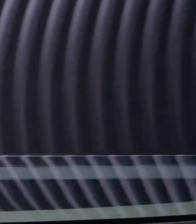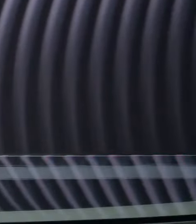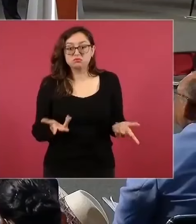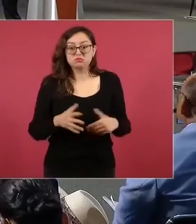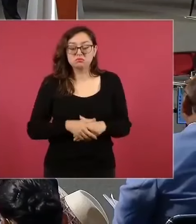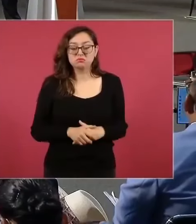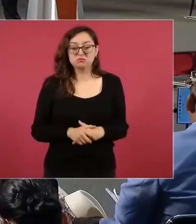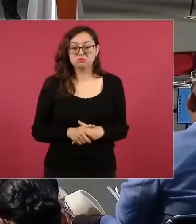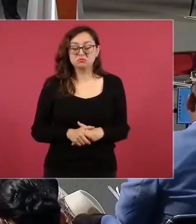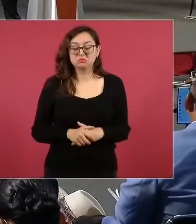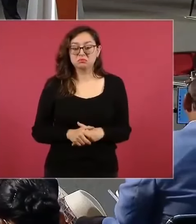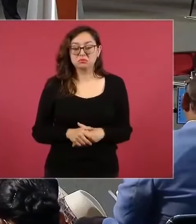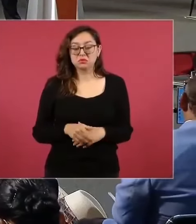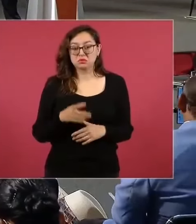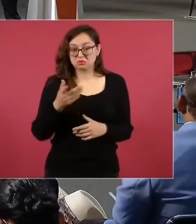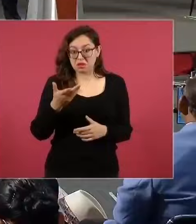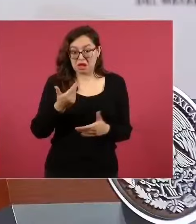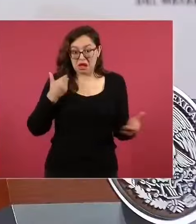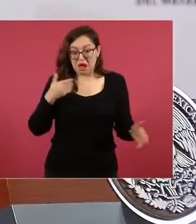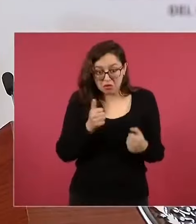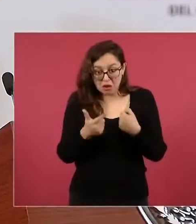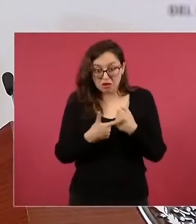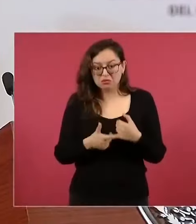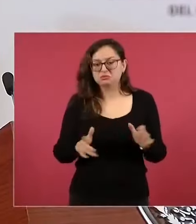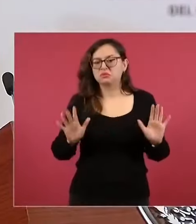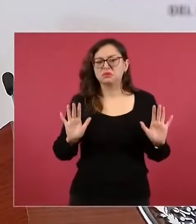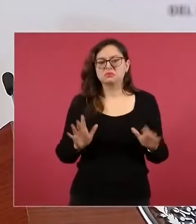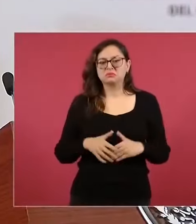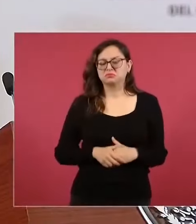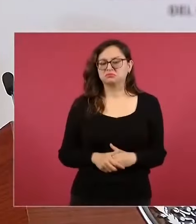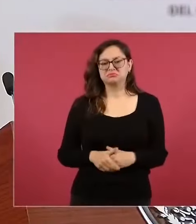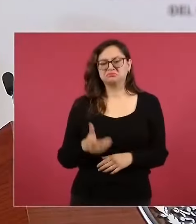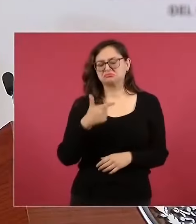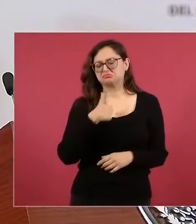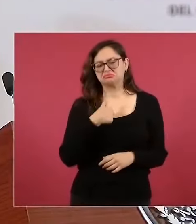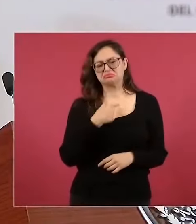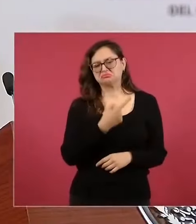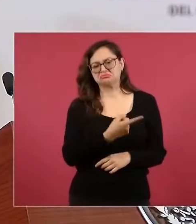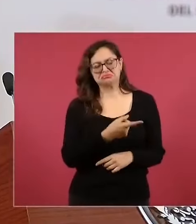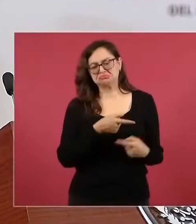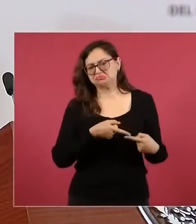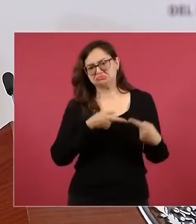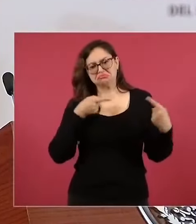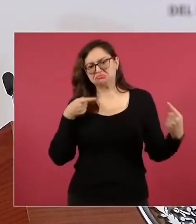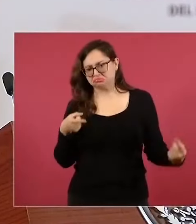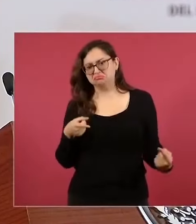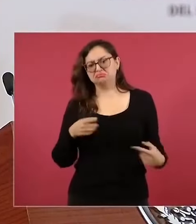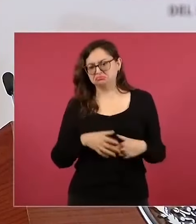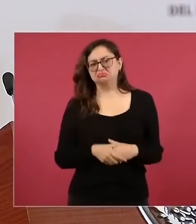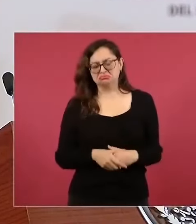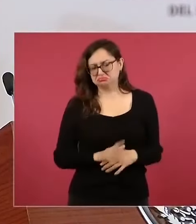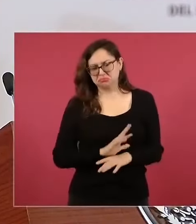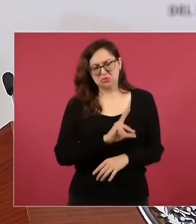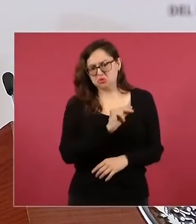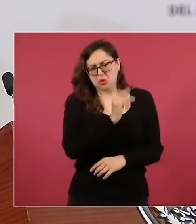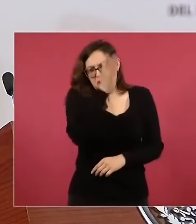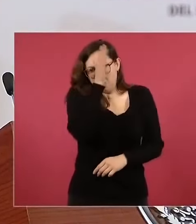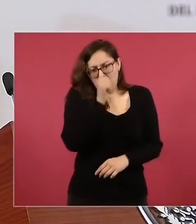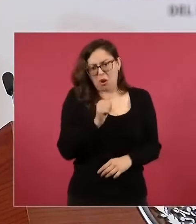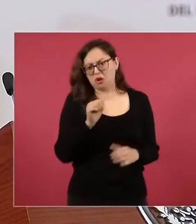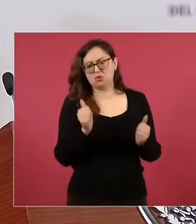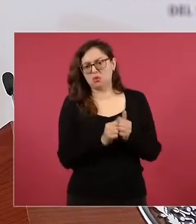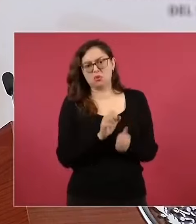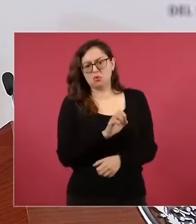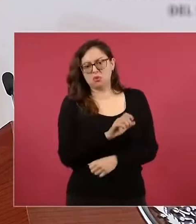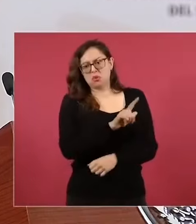pasta Tengo este diferencias con notorias como tengo